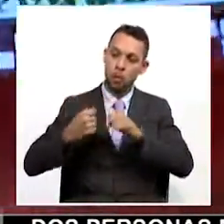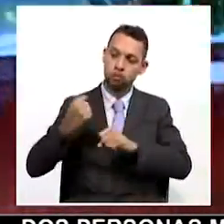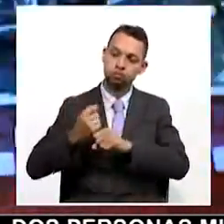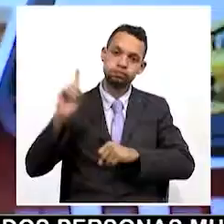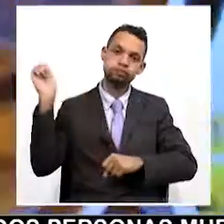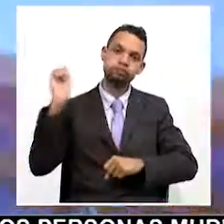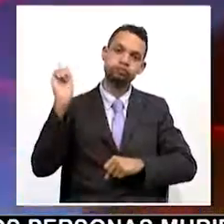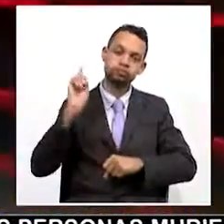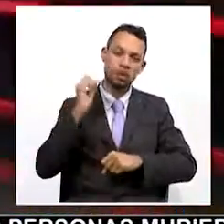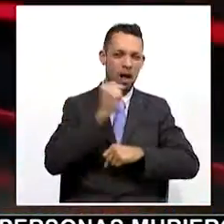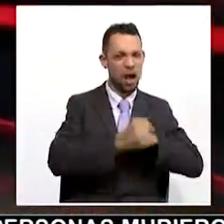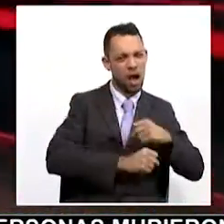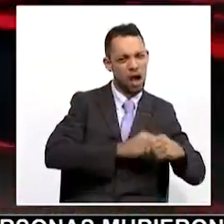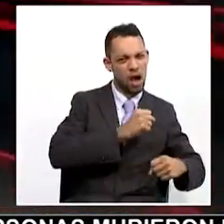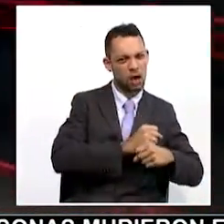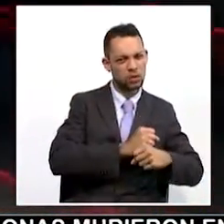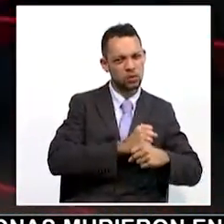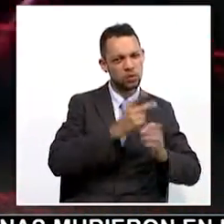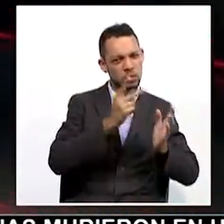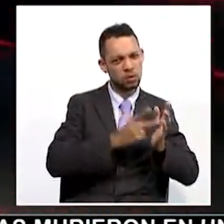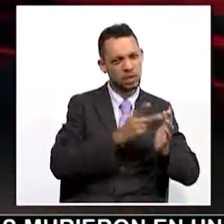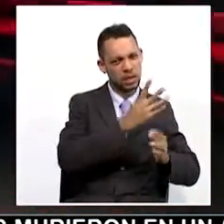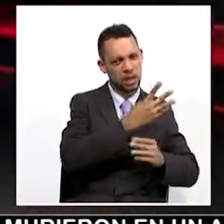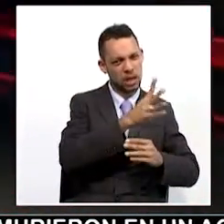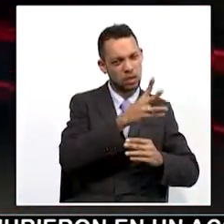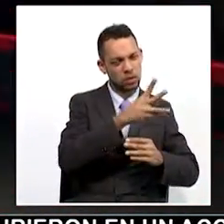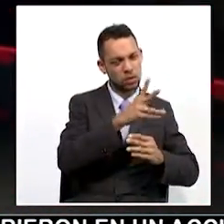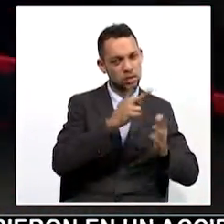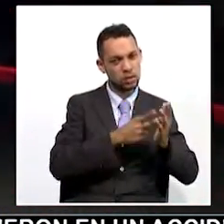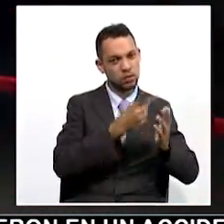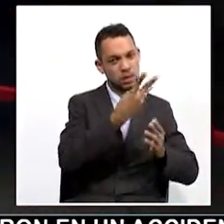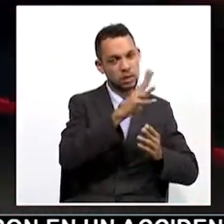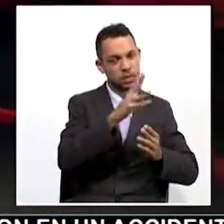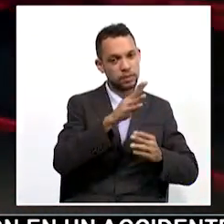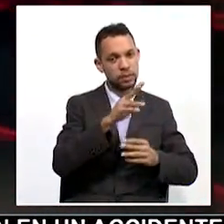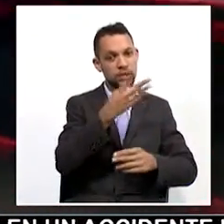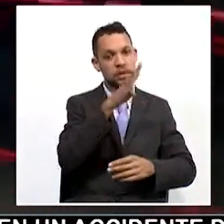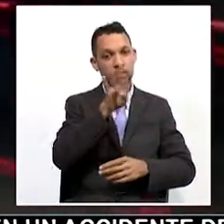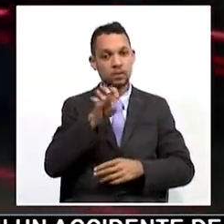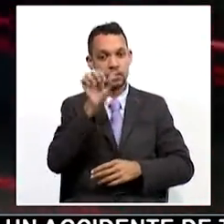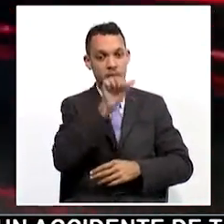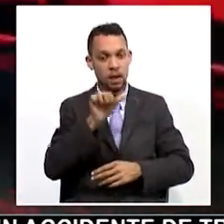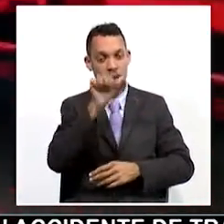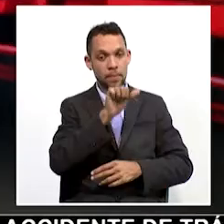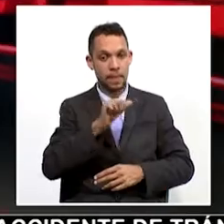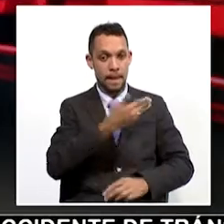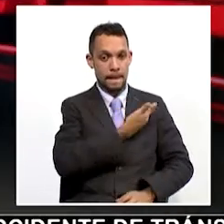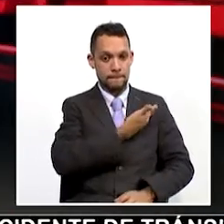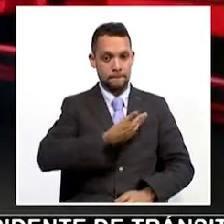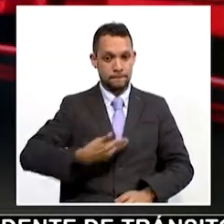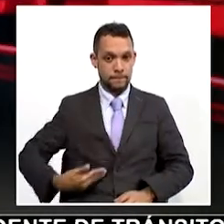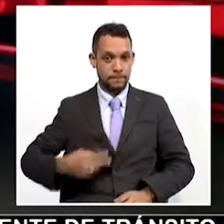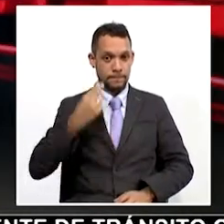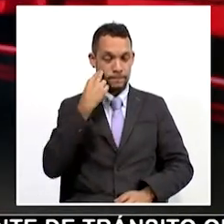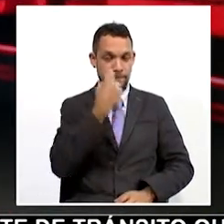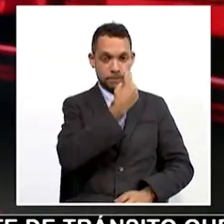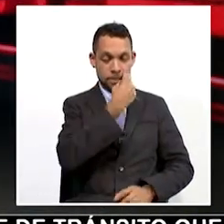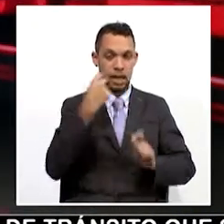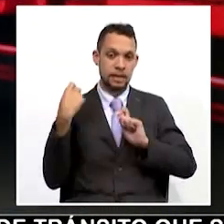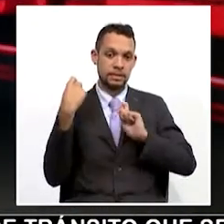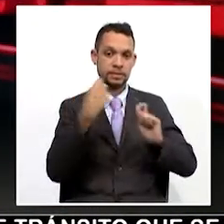específicamente desde el año 2014, efectivamente el 19 de agosto, el presidente de la República, Juan Manuel Santos, le designó al